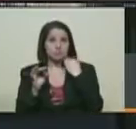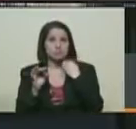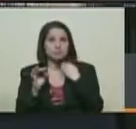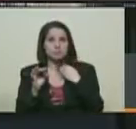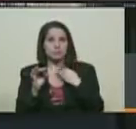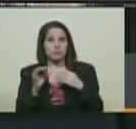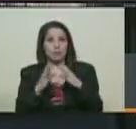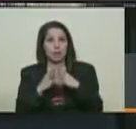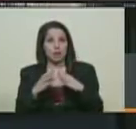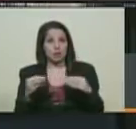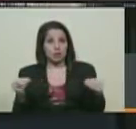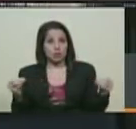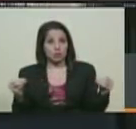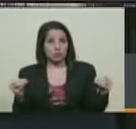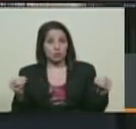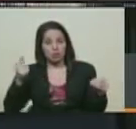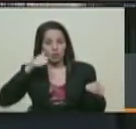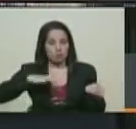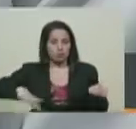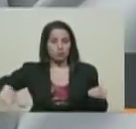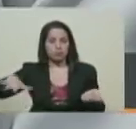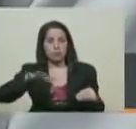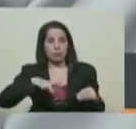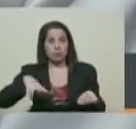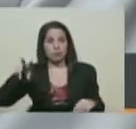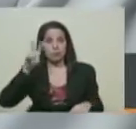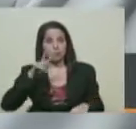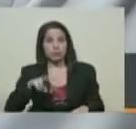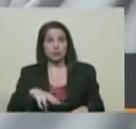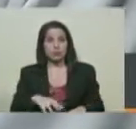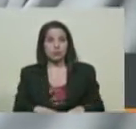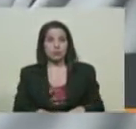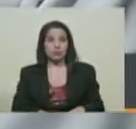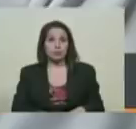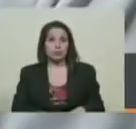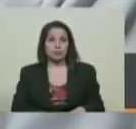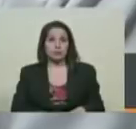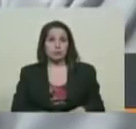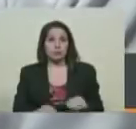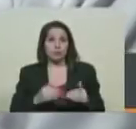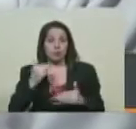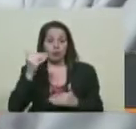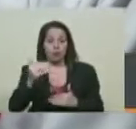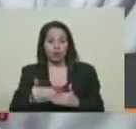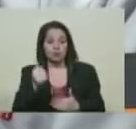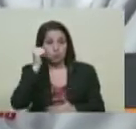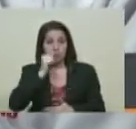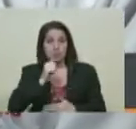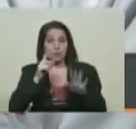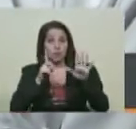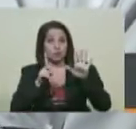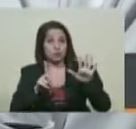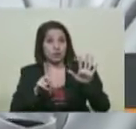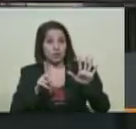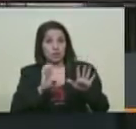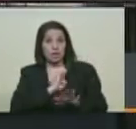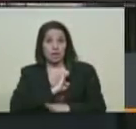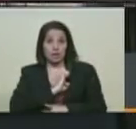a todo el pueblo de Venezuela para el próximo sábado 6 de enero,